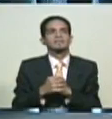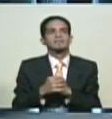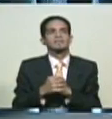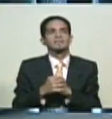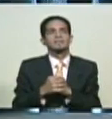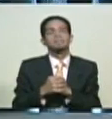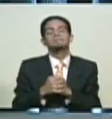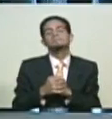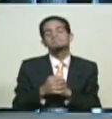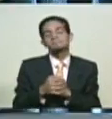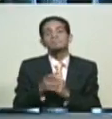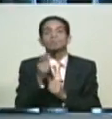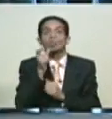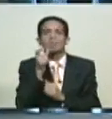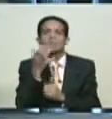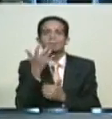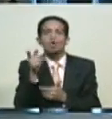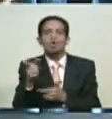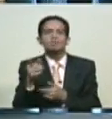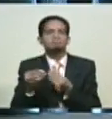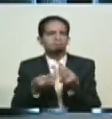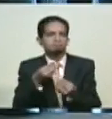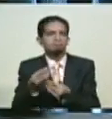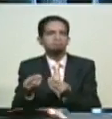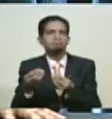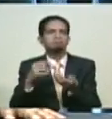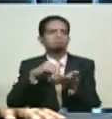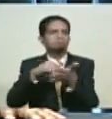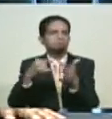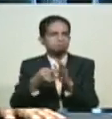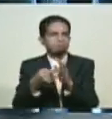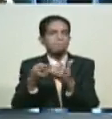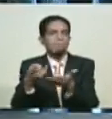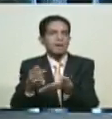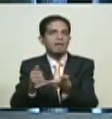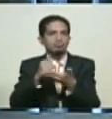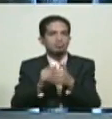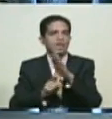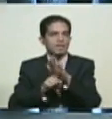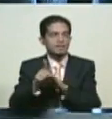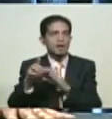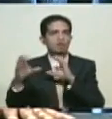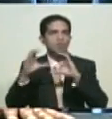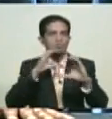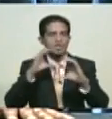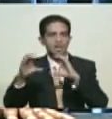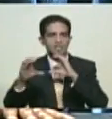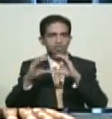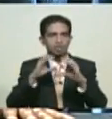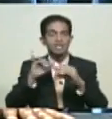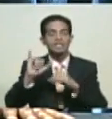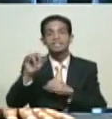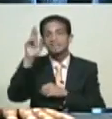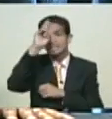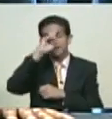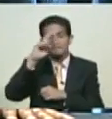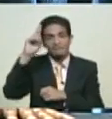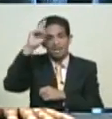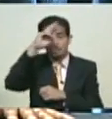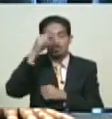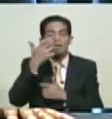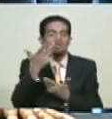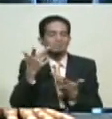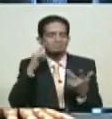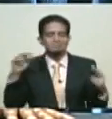todos los días para facilitar nuestras comunicaciones también un conjunto de reflexiones en este encuentro tan